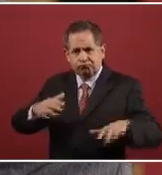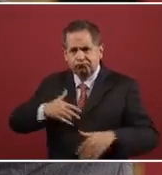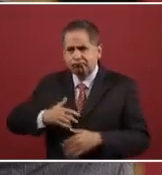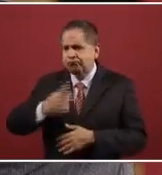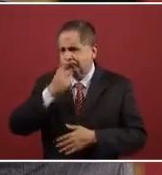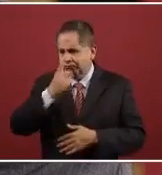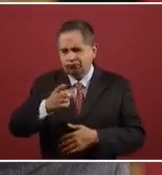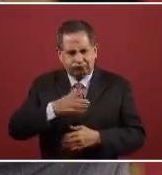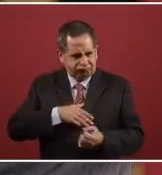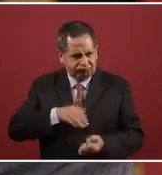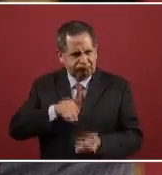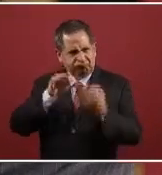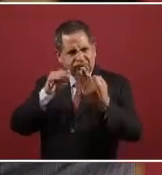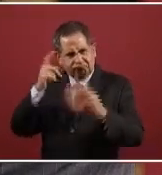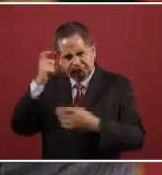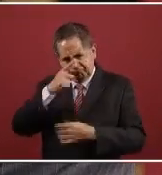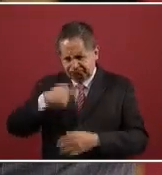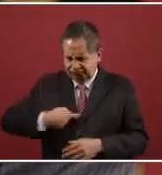a los retos